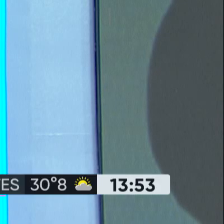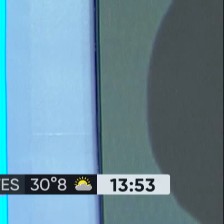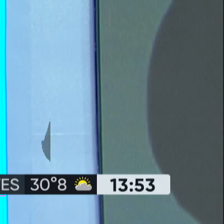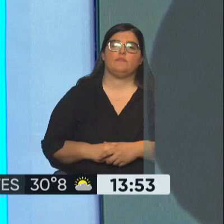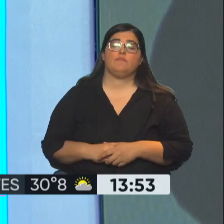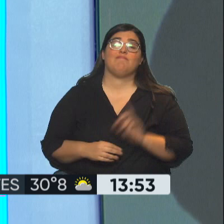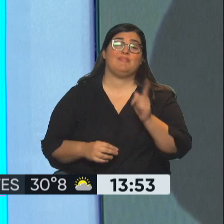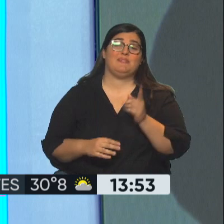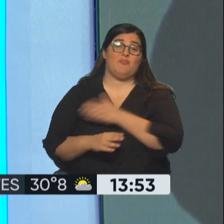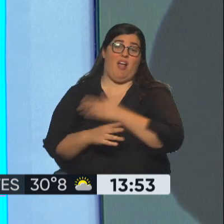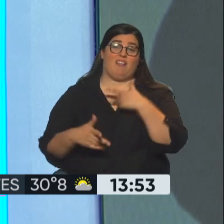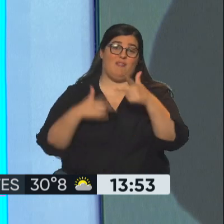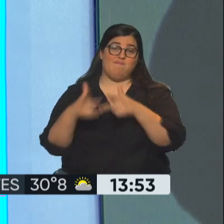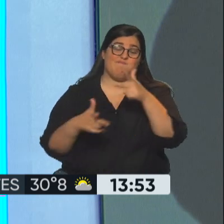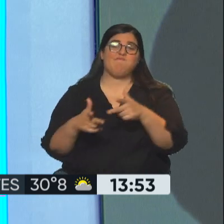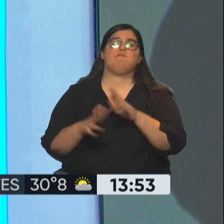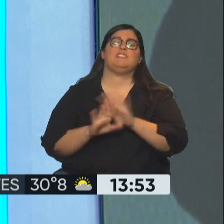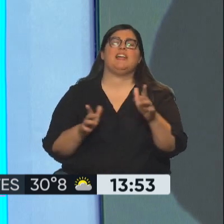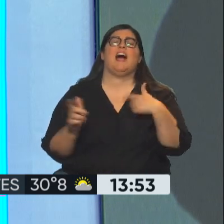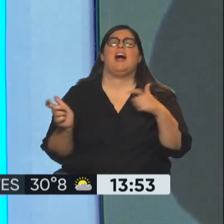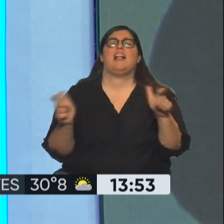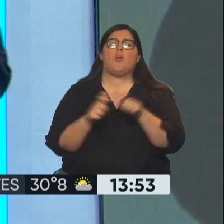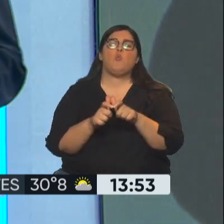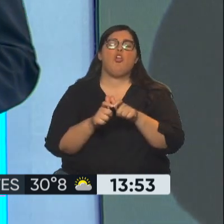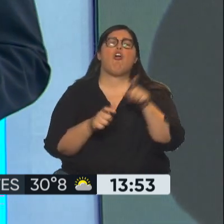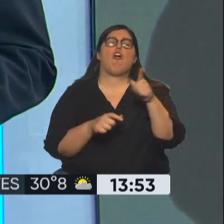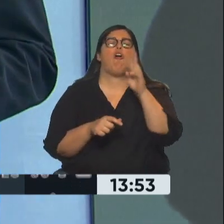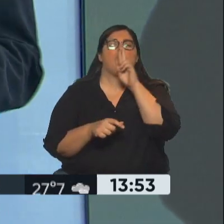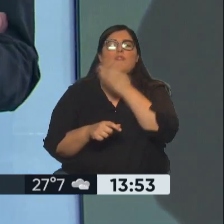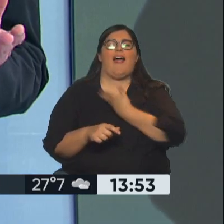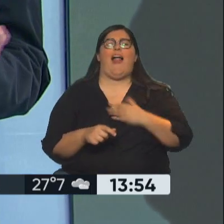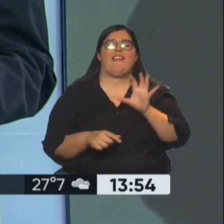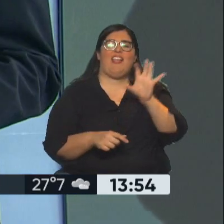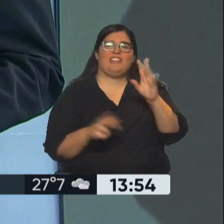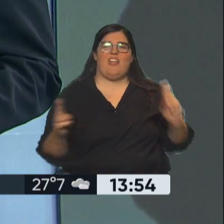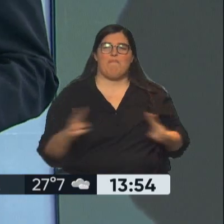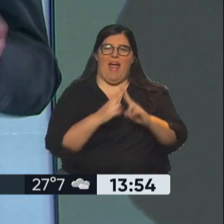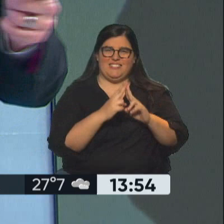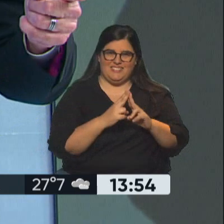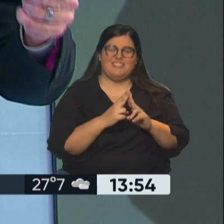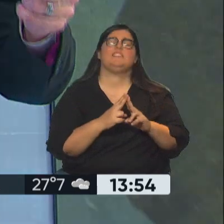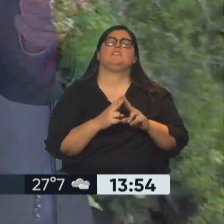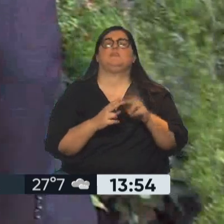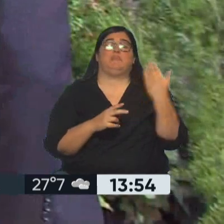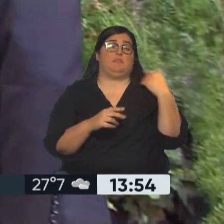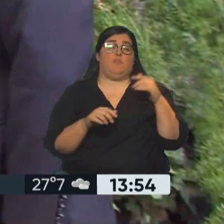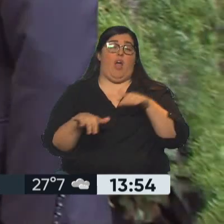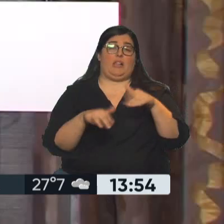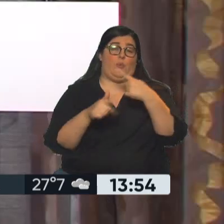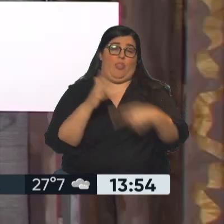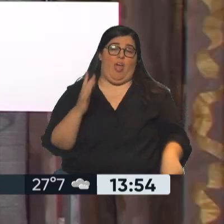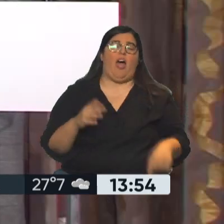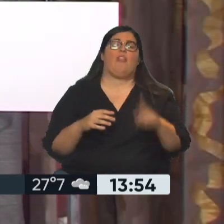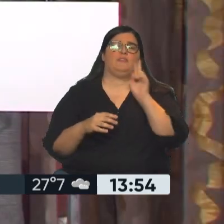bien lo decíamos en las últimas horas mantuvo una reunión con la alcaldesa justamente de París como parte de la actividad recién lo veíamos al presidente